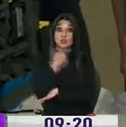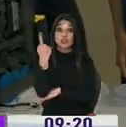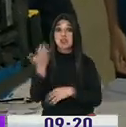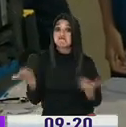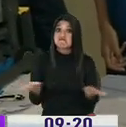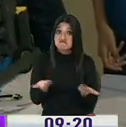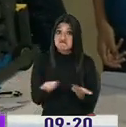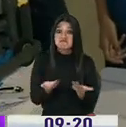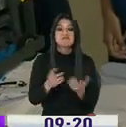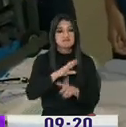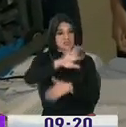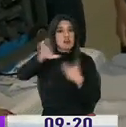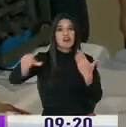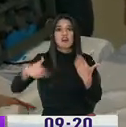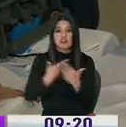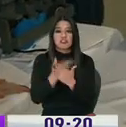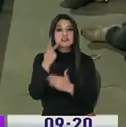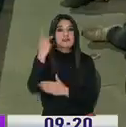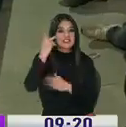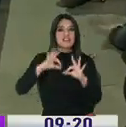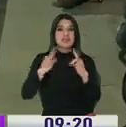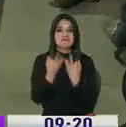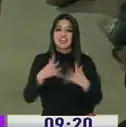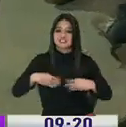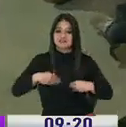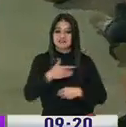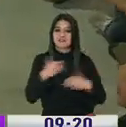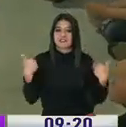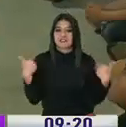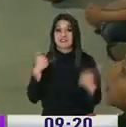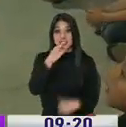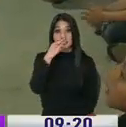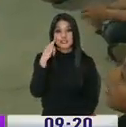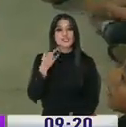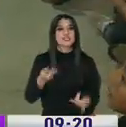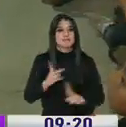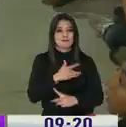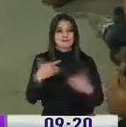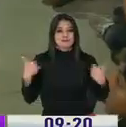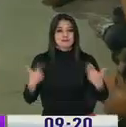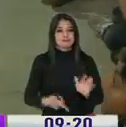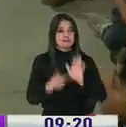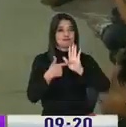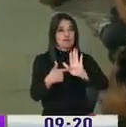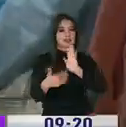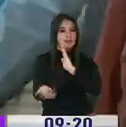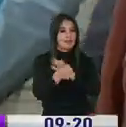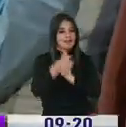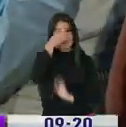la aceptación de los padres de familia y los niños, quienes demostraron